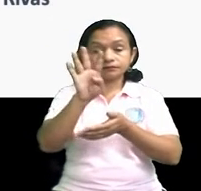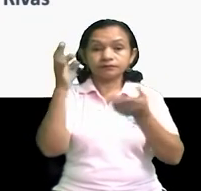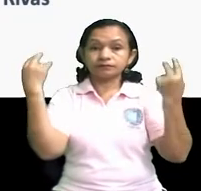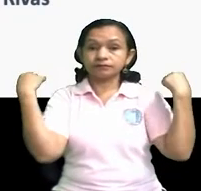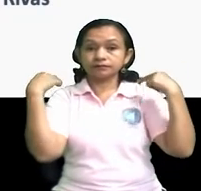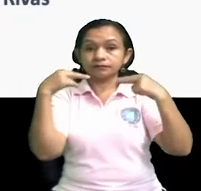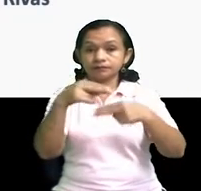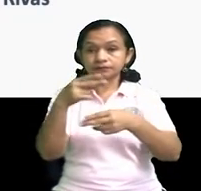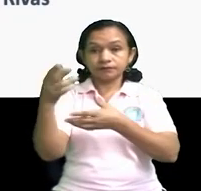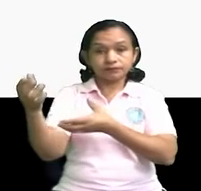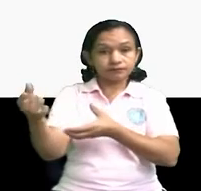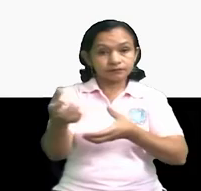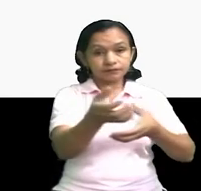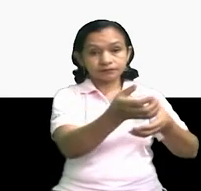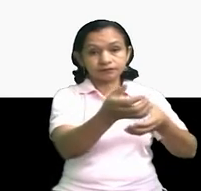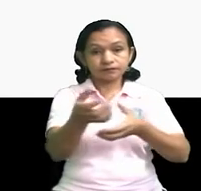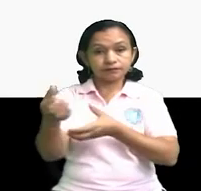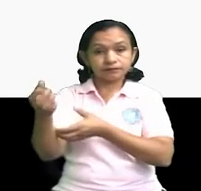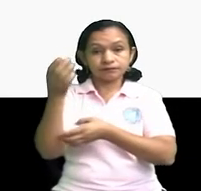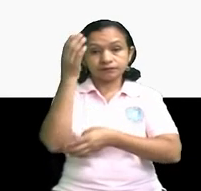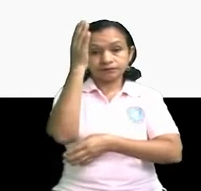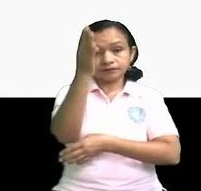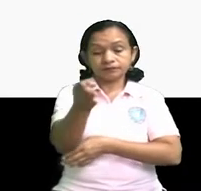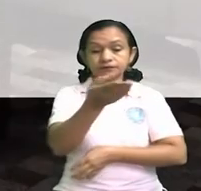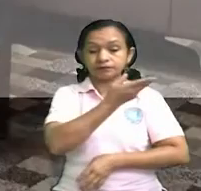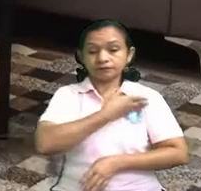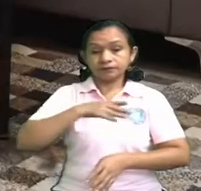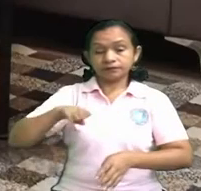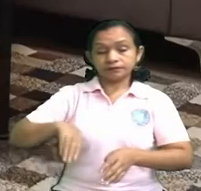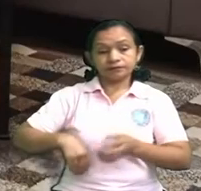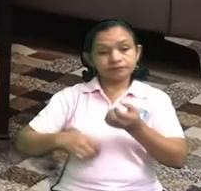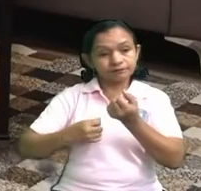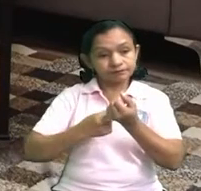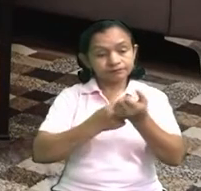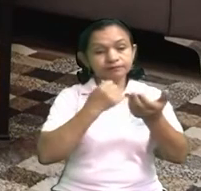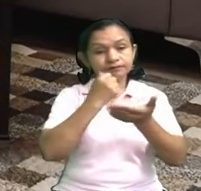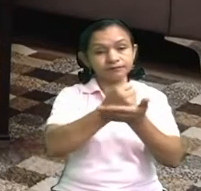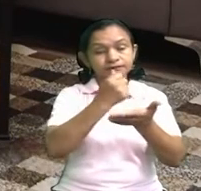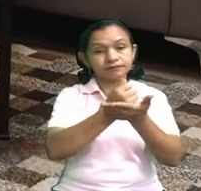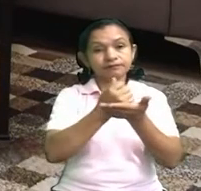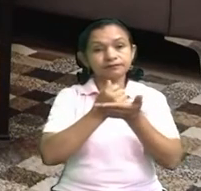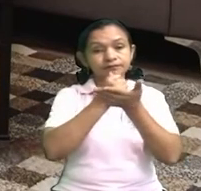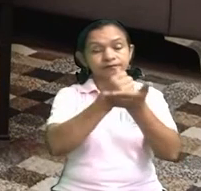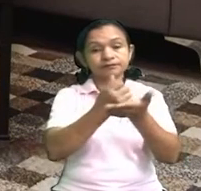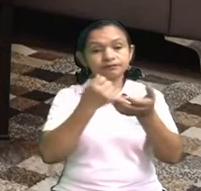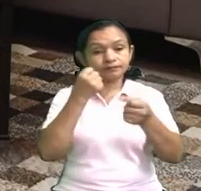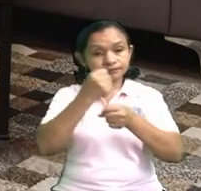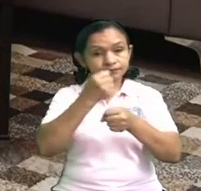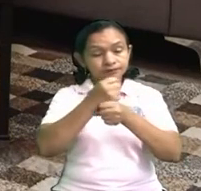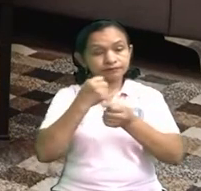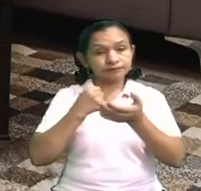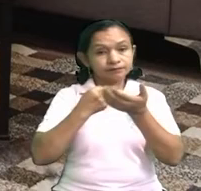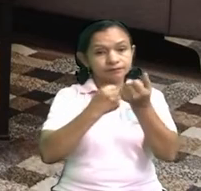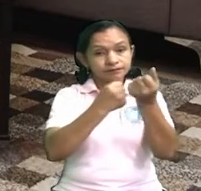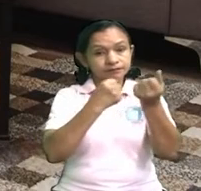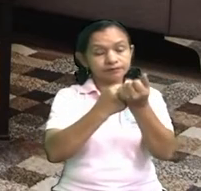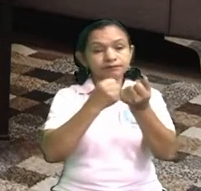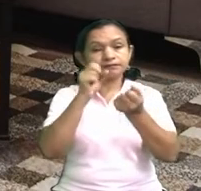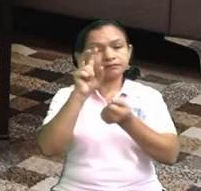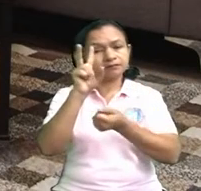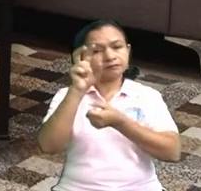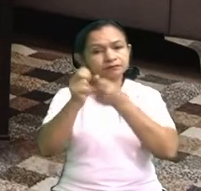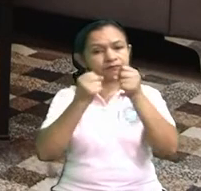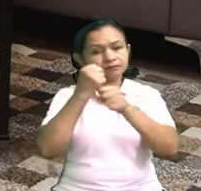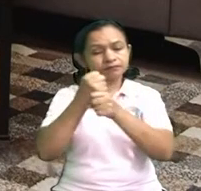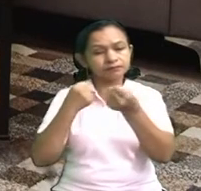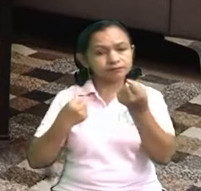instructores de Bomberos Unidos Sin Fronteras de España, que han mantenido más de 20 años de cooperación